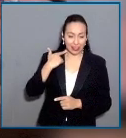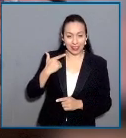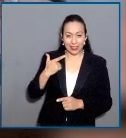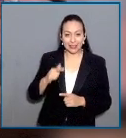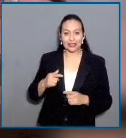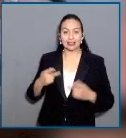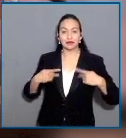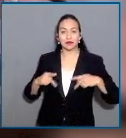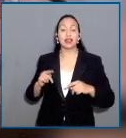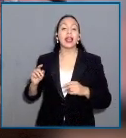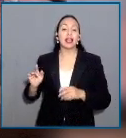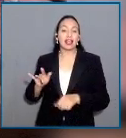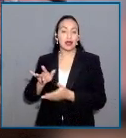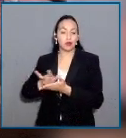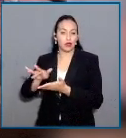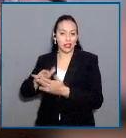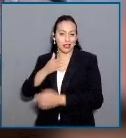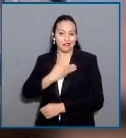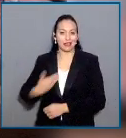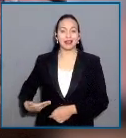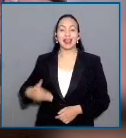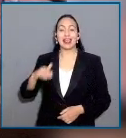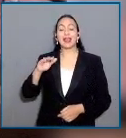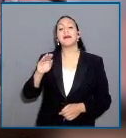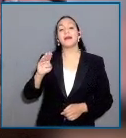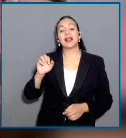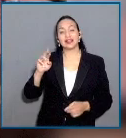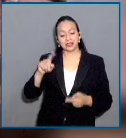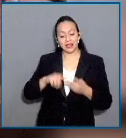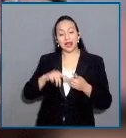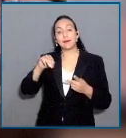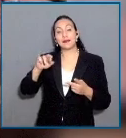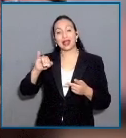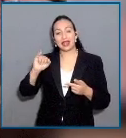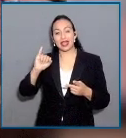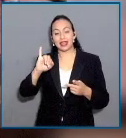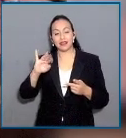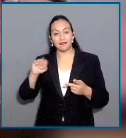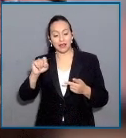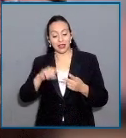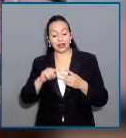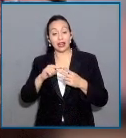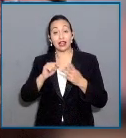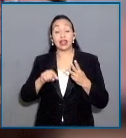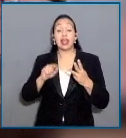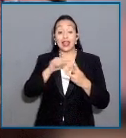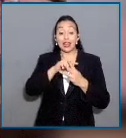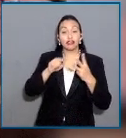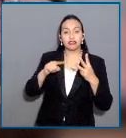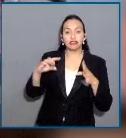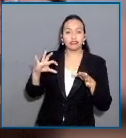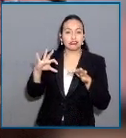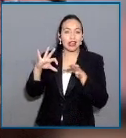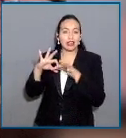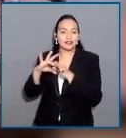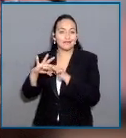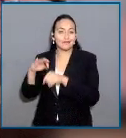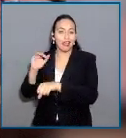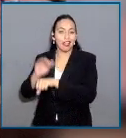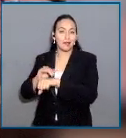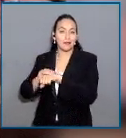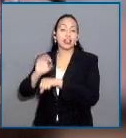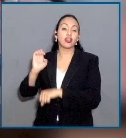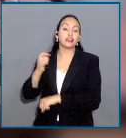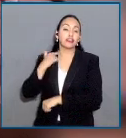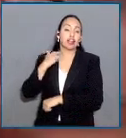Estela Ríos, Fabiana Estrada y Ana María Ibarra, cercanas al exministro Arturo Saldívar, y el exdiputado local de